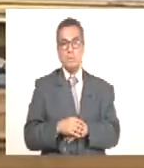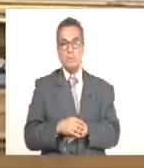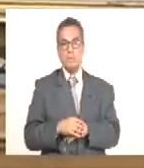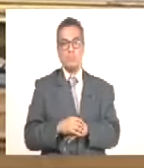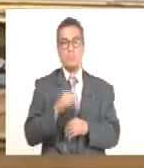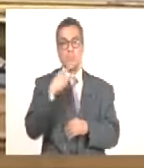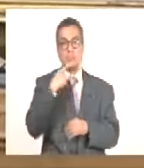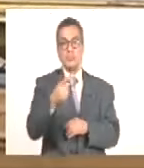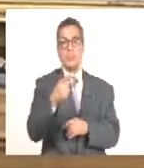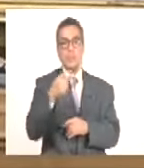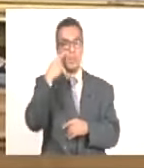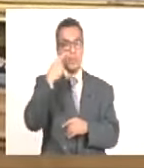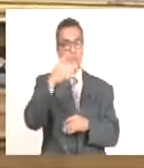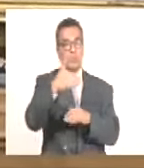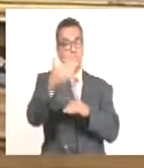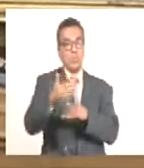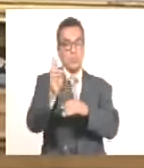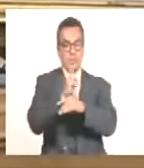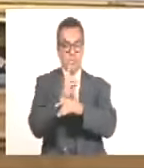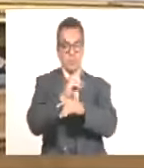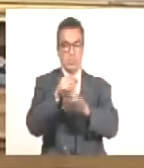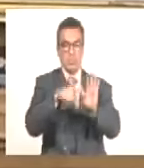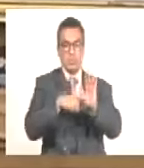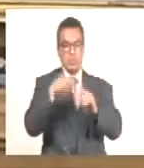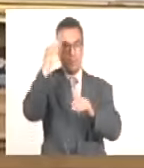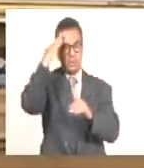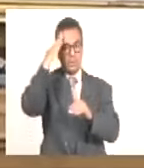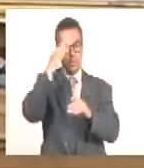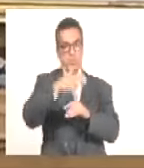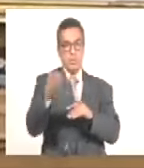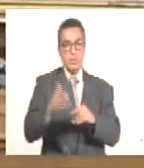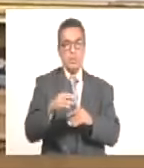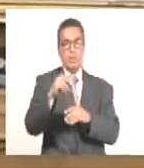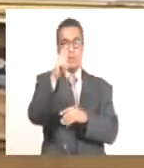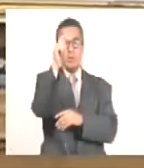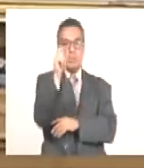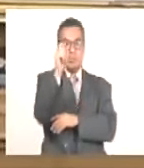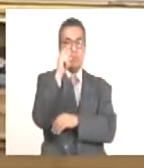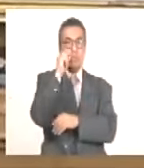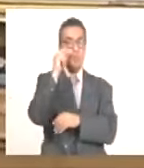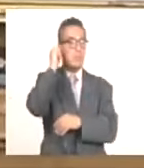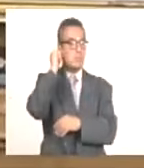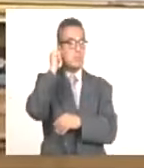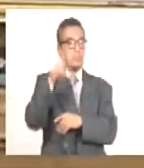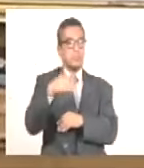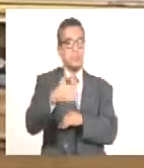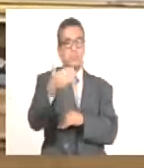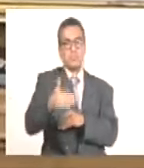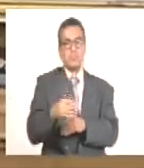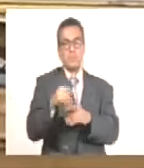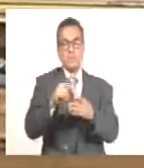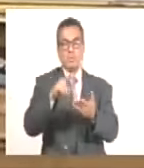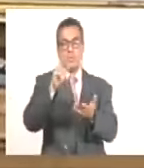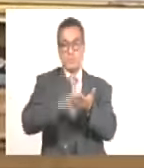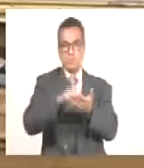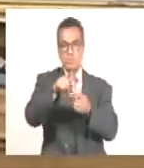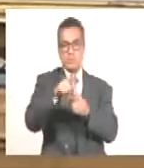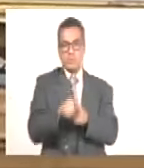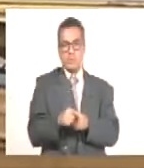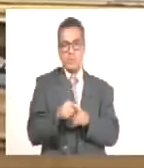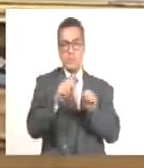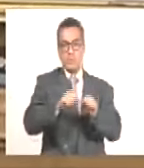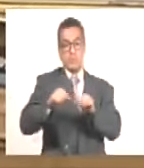Y la sometemos a consideración de inmediato. Las honorables diputadas y los honorables diputados que estén a favor de